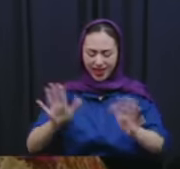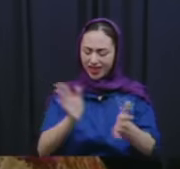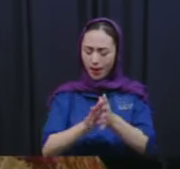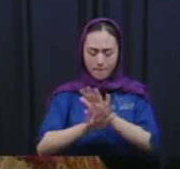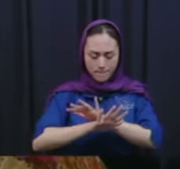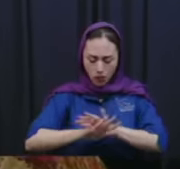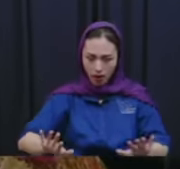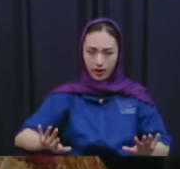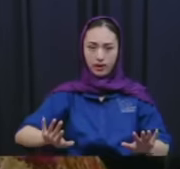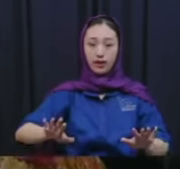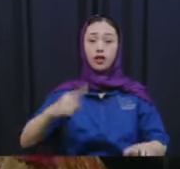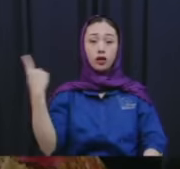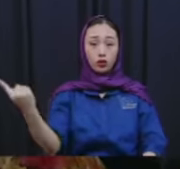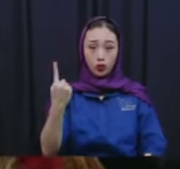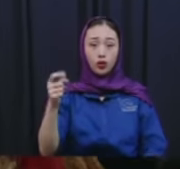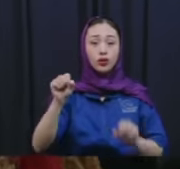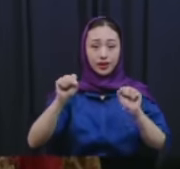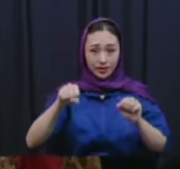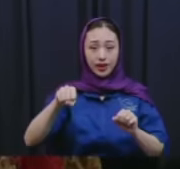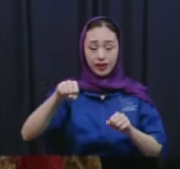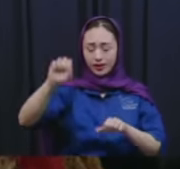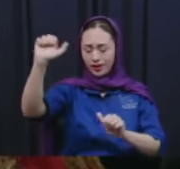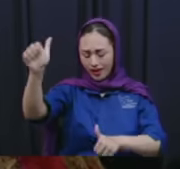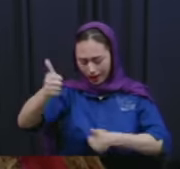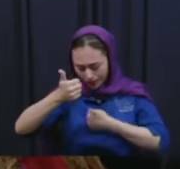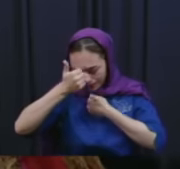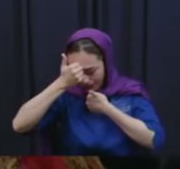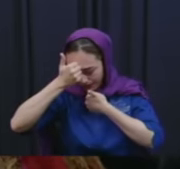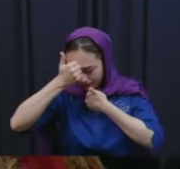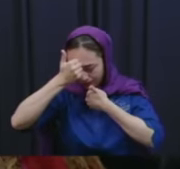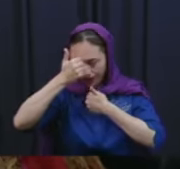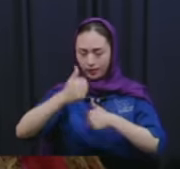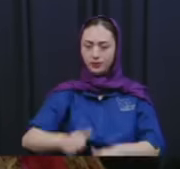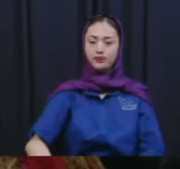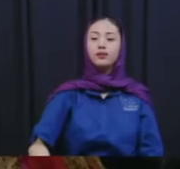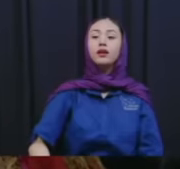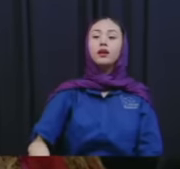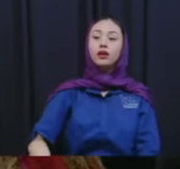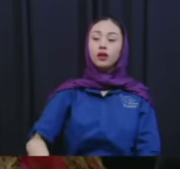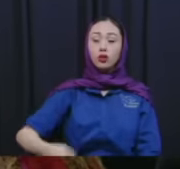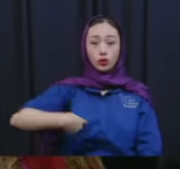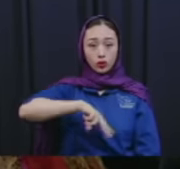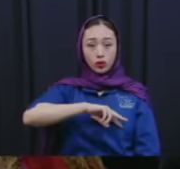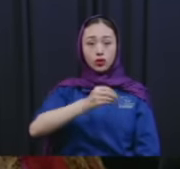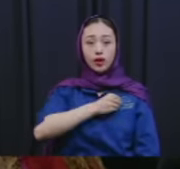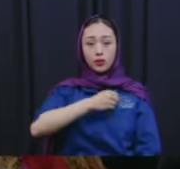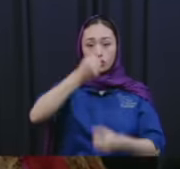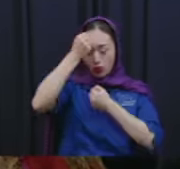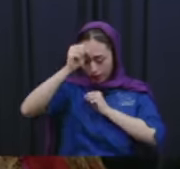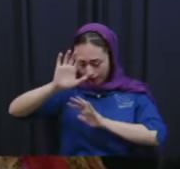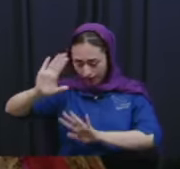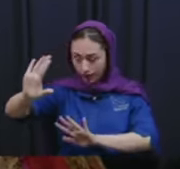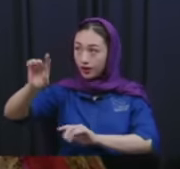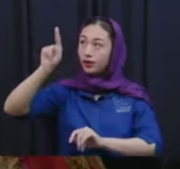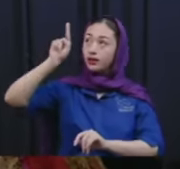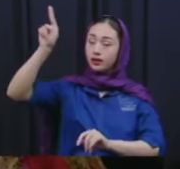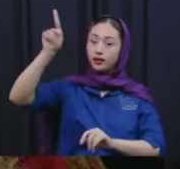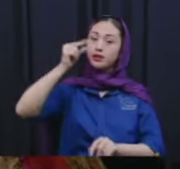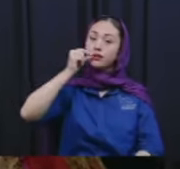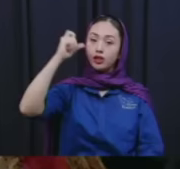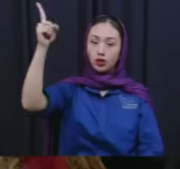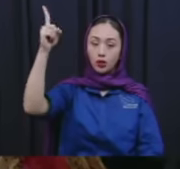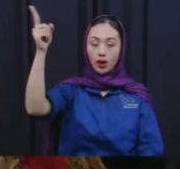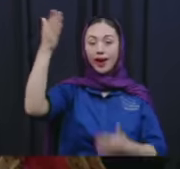procedan al arrepentimiento queremos hacernos unos con tu plan señor uno con tu plan en el nombre de Jesús Gracias